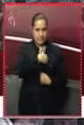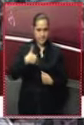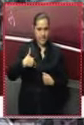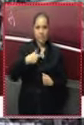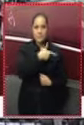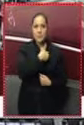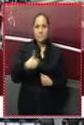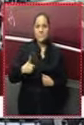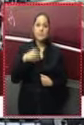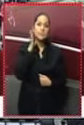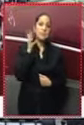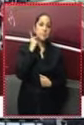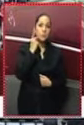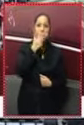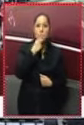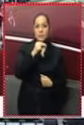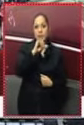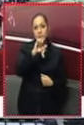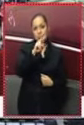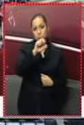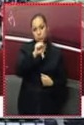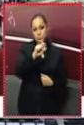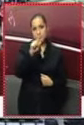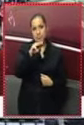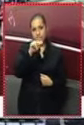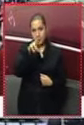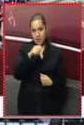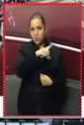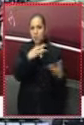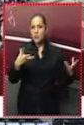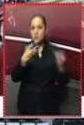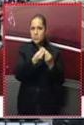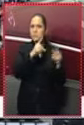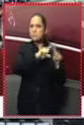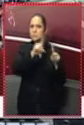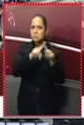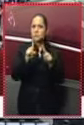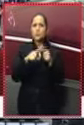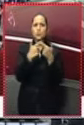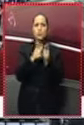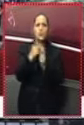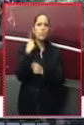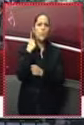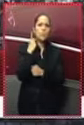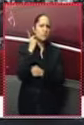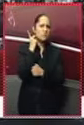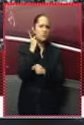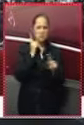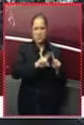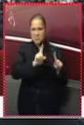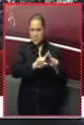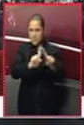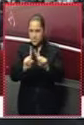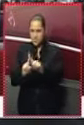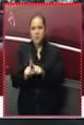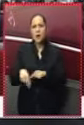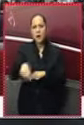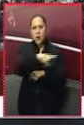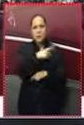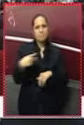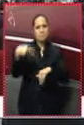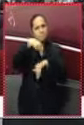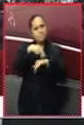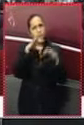Zambrano Grijalva, al inicio de la sesión del 19 de octubre, acompañado por legisladores de todos los grupos parlamentarios, hizo un llamado desde tribuna a